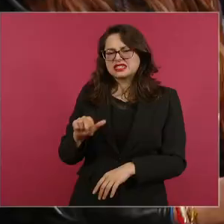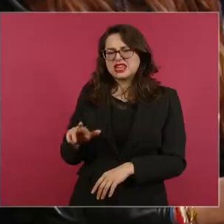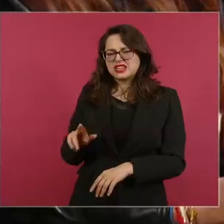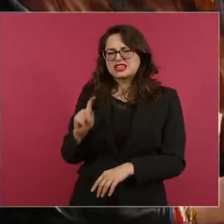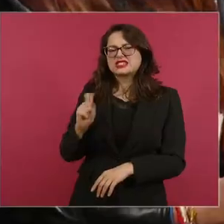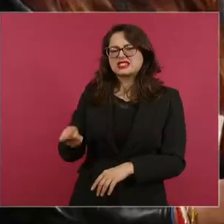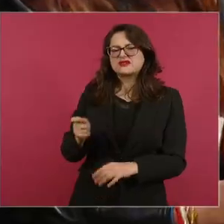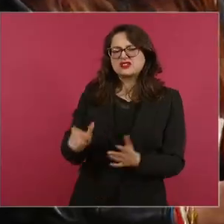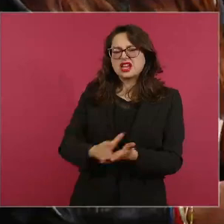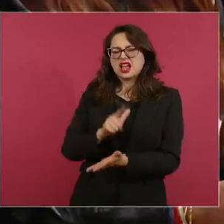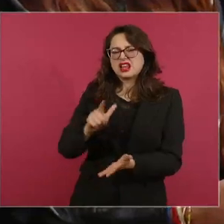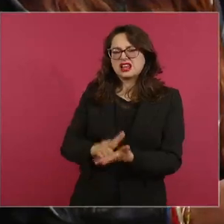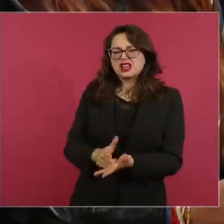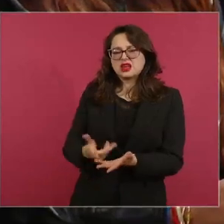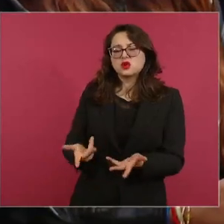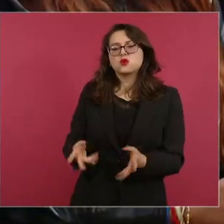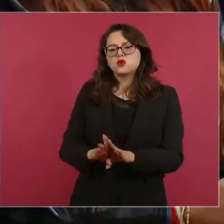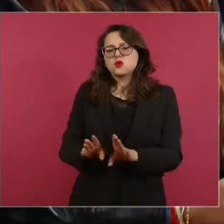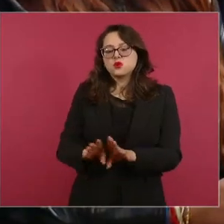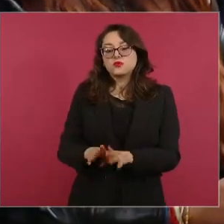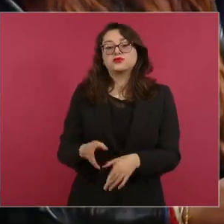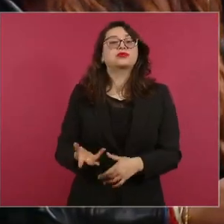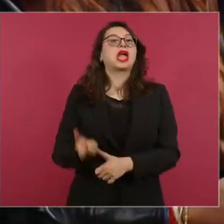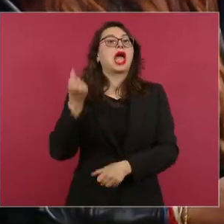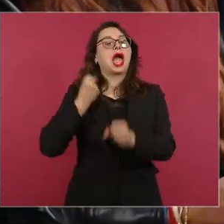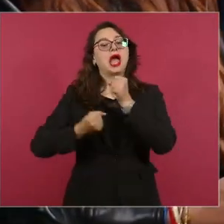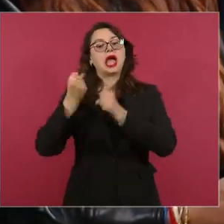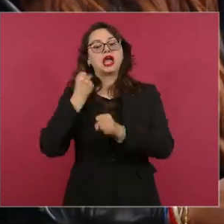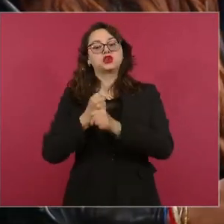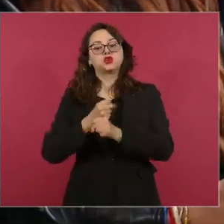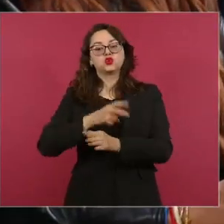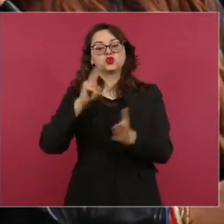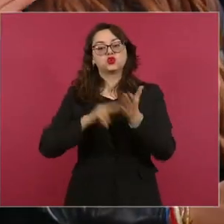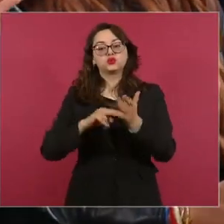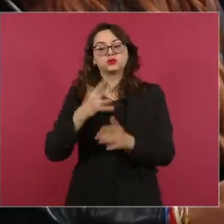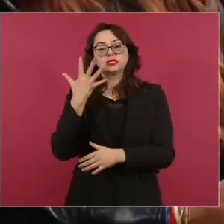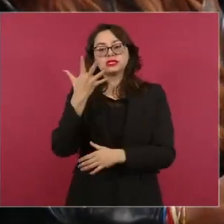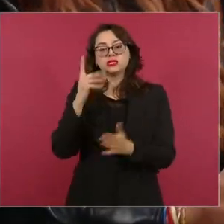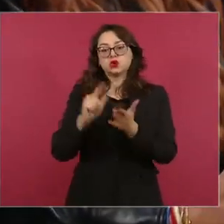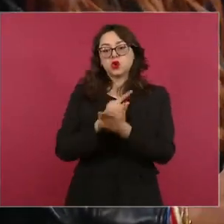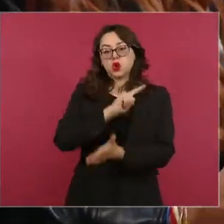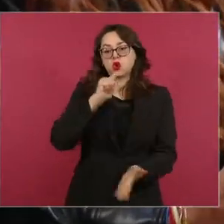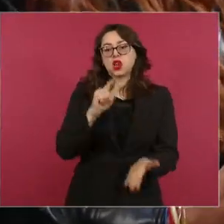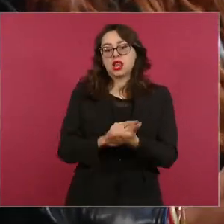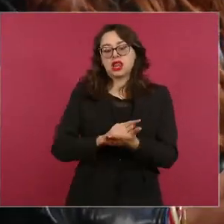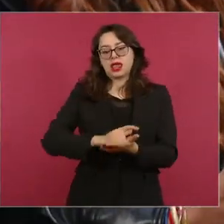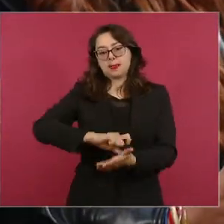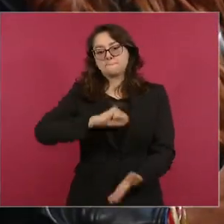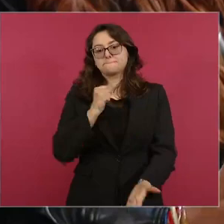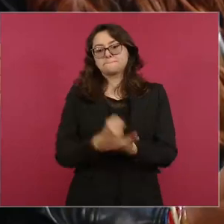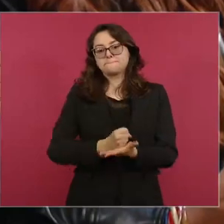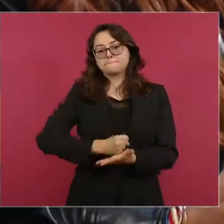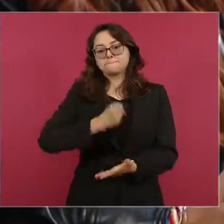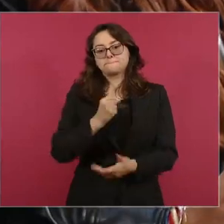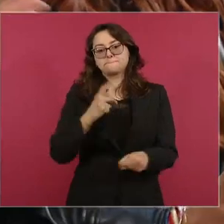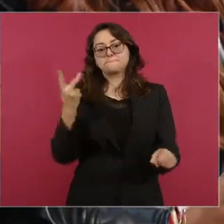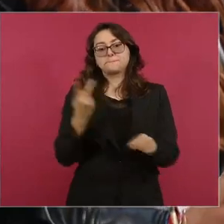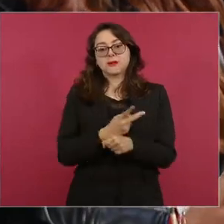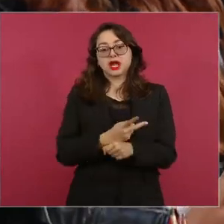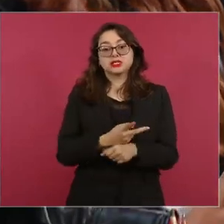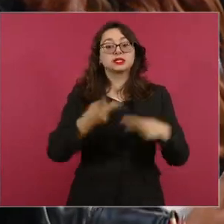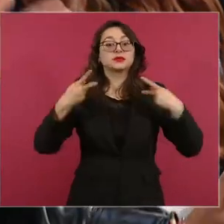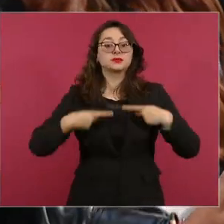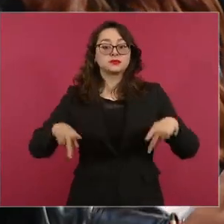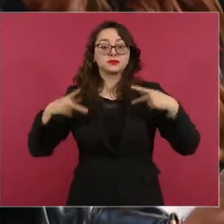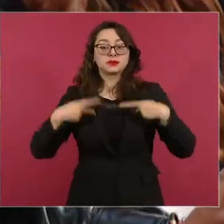ley que se aprobó en el Congreso en Estados Unidos en 2005 que prohíbe o que impide… Sí. Que víctimas de